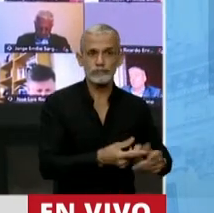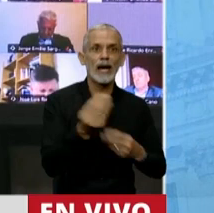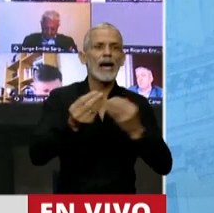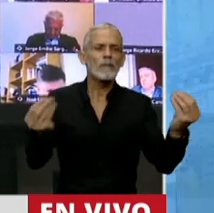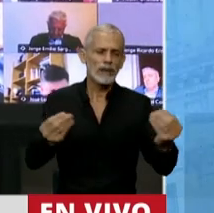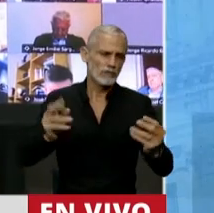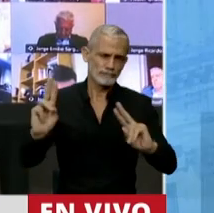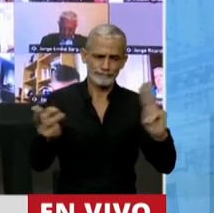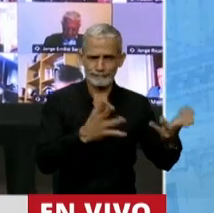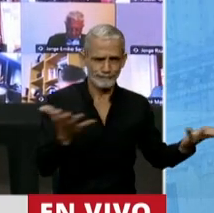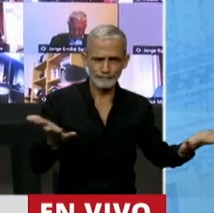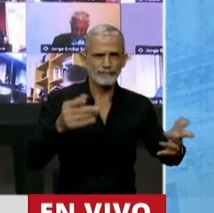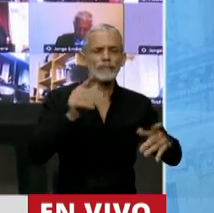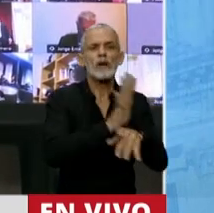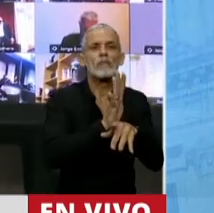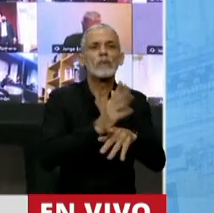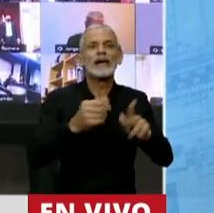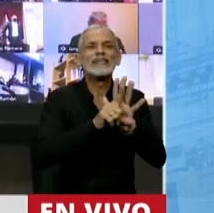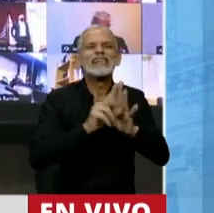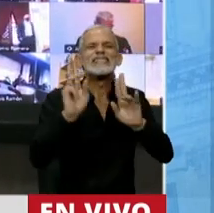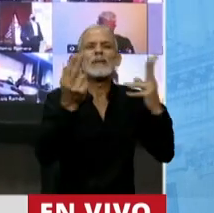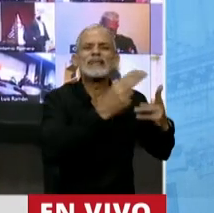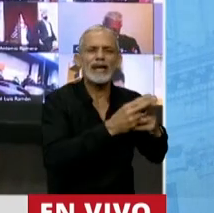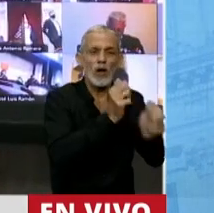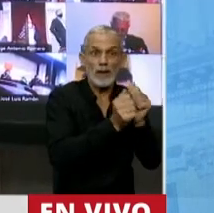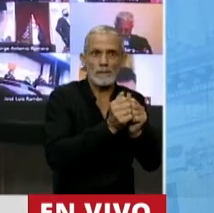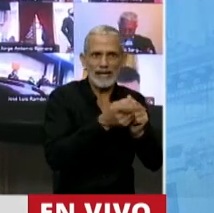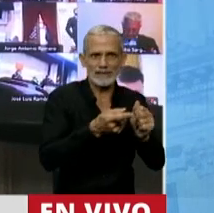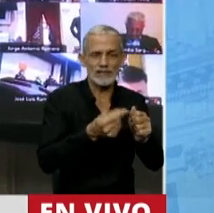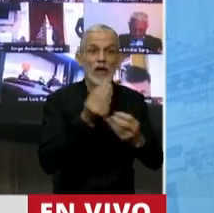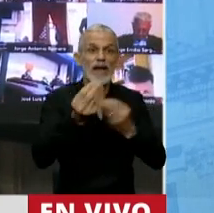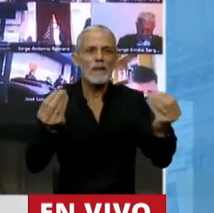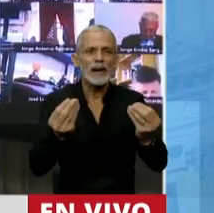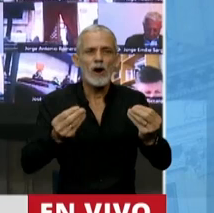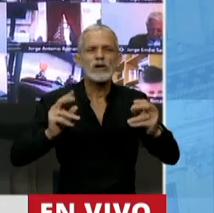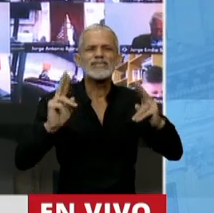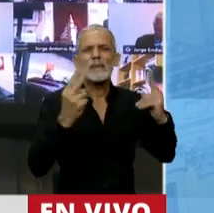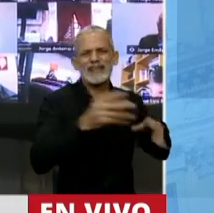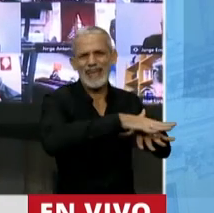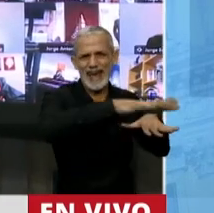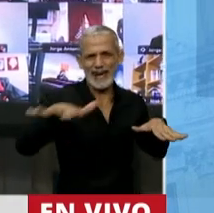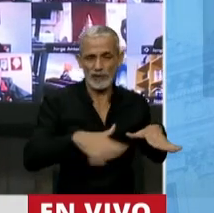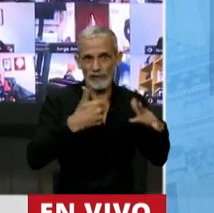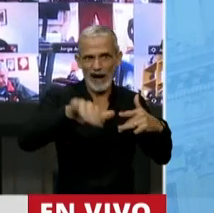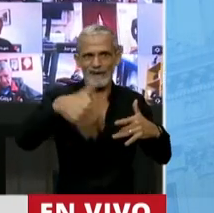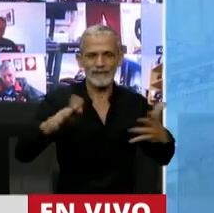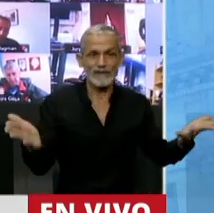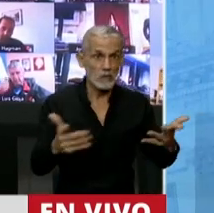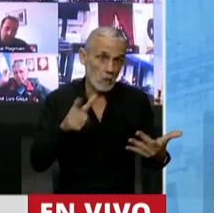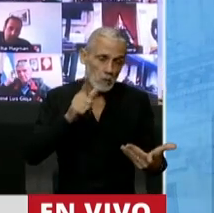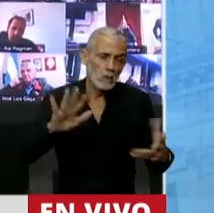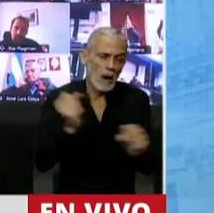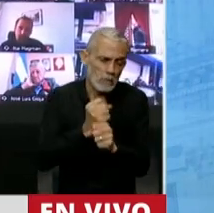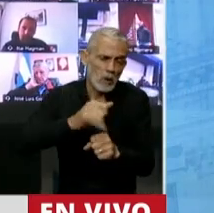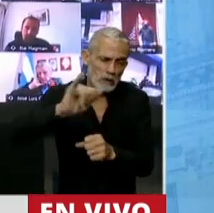un cementerio, la ley se debería llamar, cementerio de empresas pymes y empleo, que quizás lleguen a sancionar,